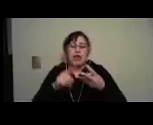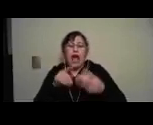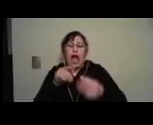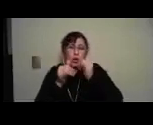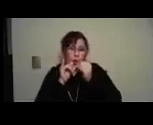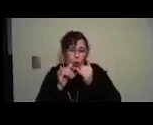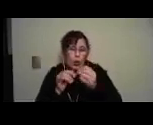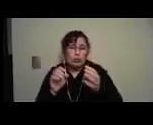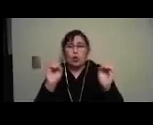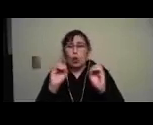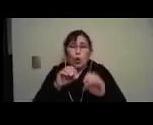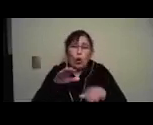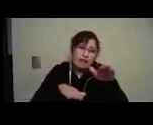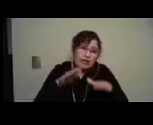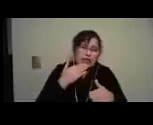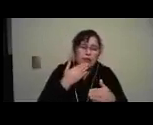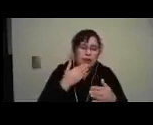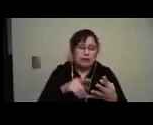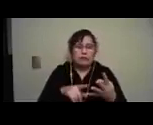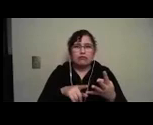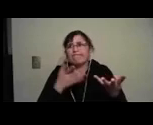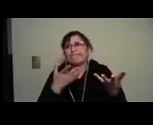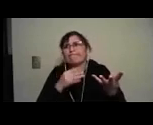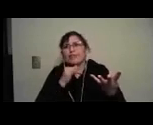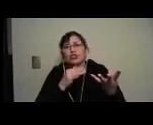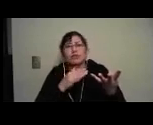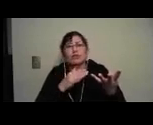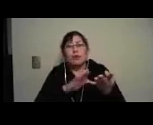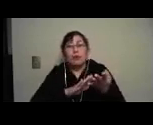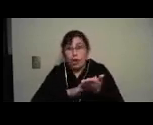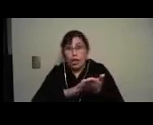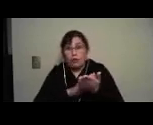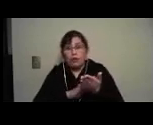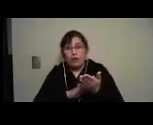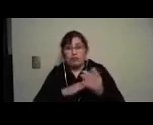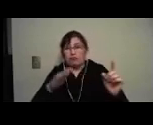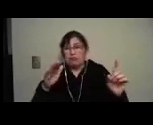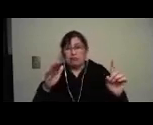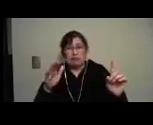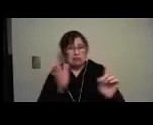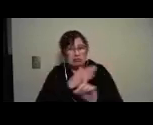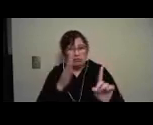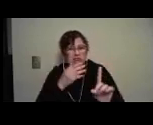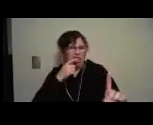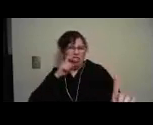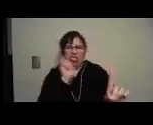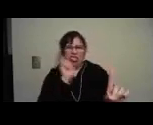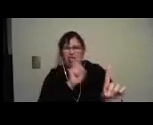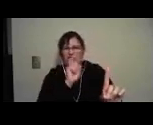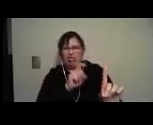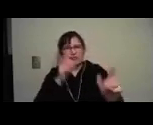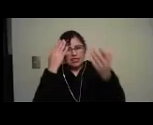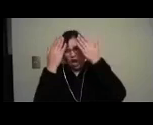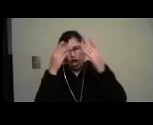O a veces lo hace mucho más vulnerable a maltratos psicológicos, físicos, ¿ya? Tanto dentro del hogar